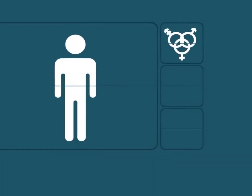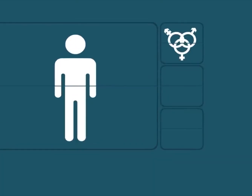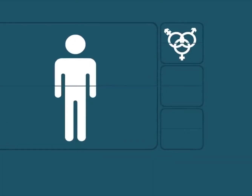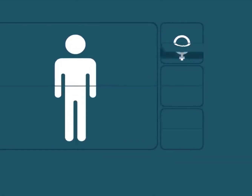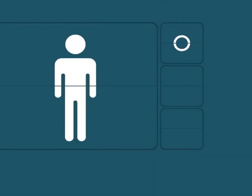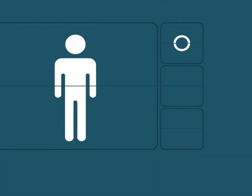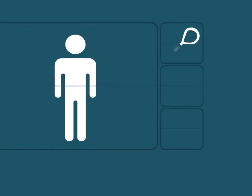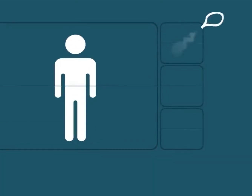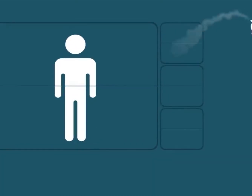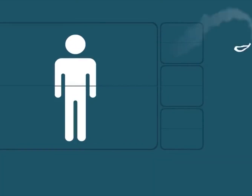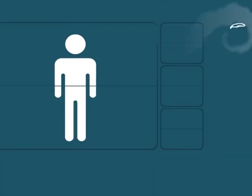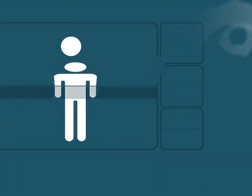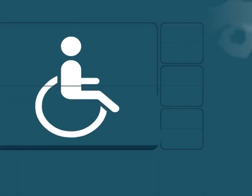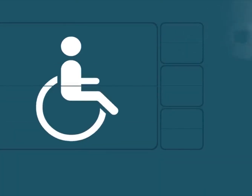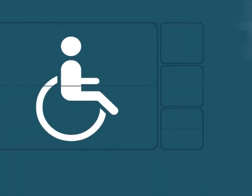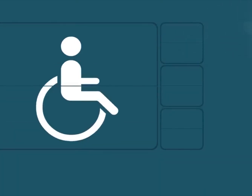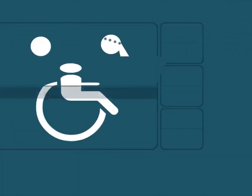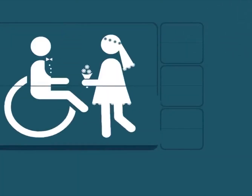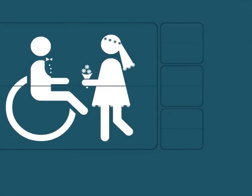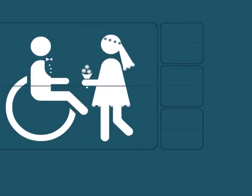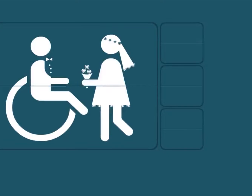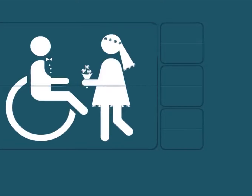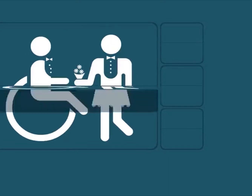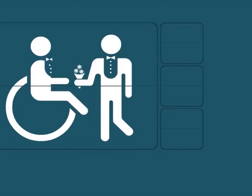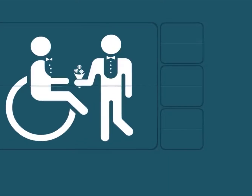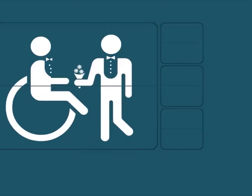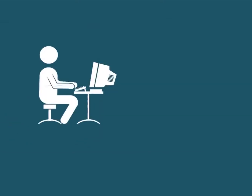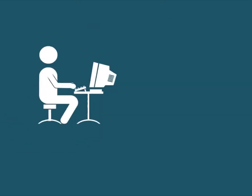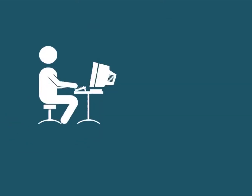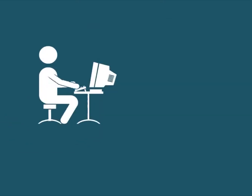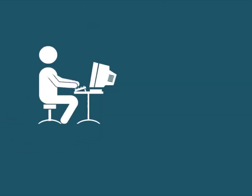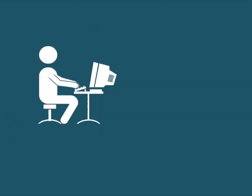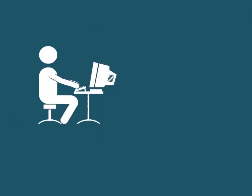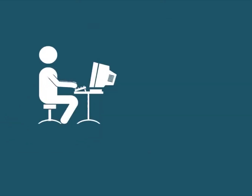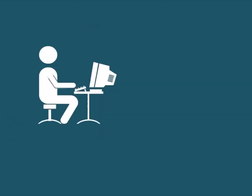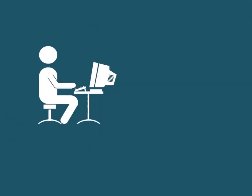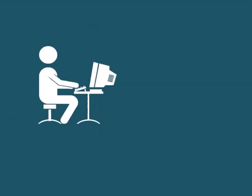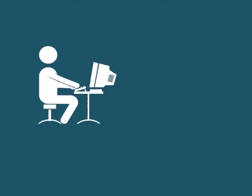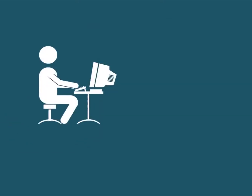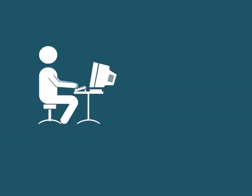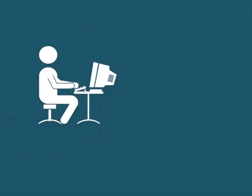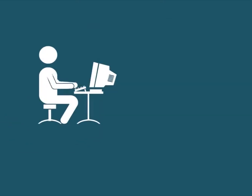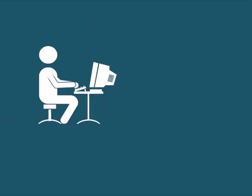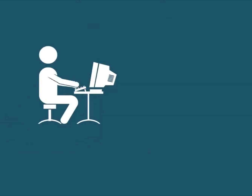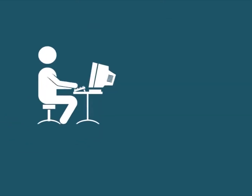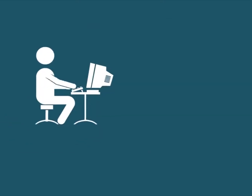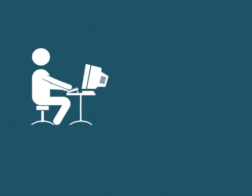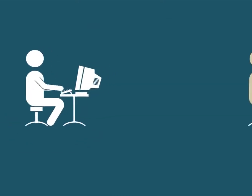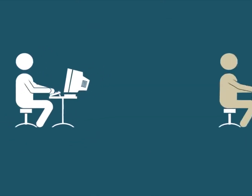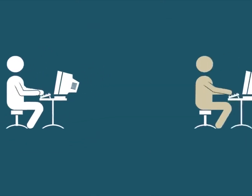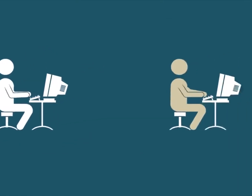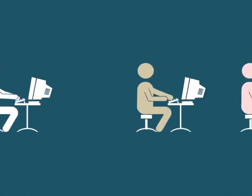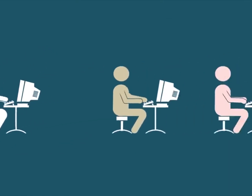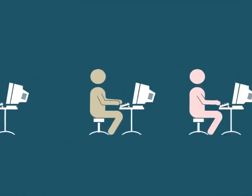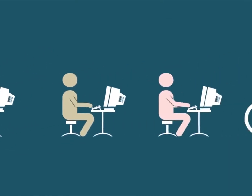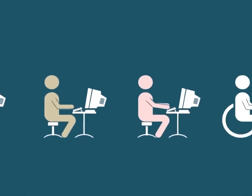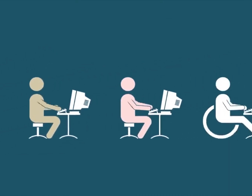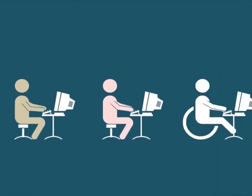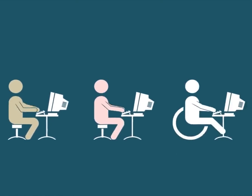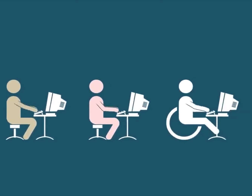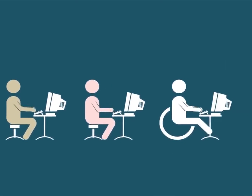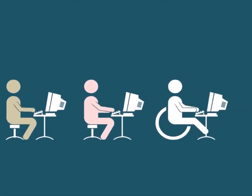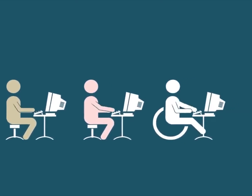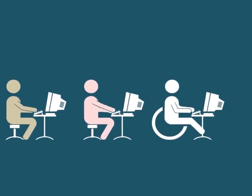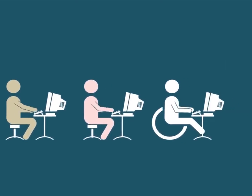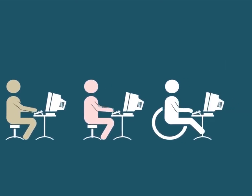La inclusión integra positivamente la diversidad de las personas y sus diferencias individuales, dando la oportunidad para el